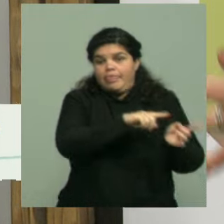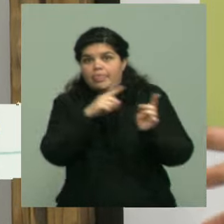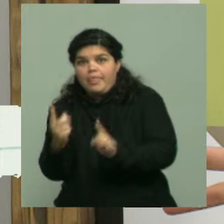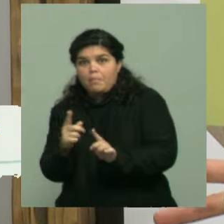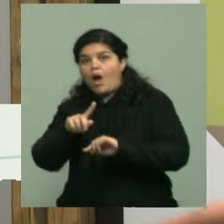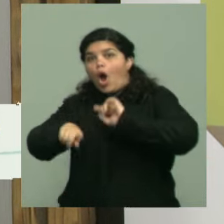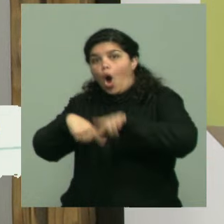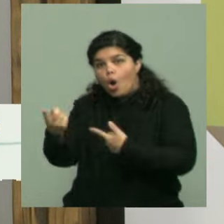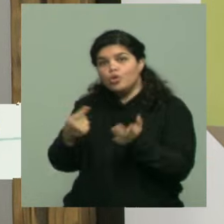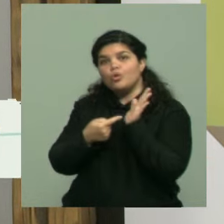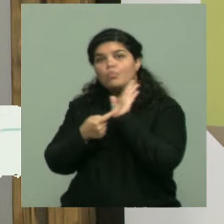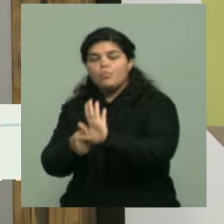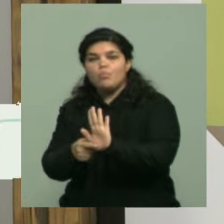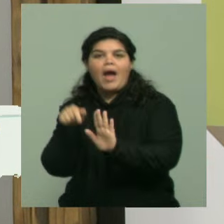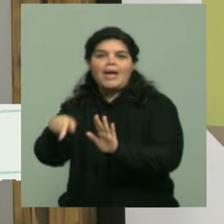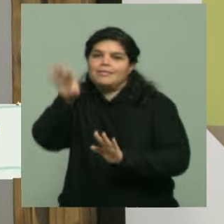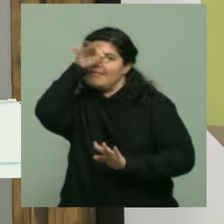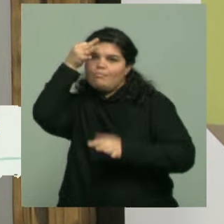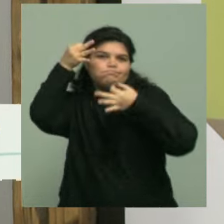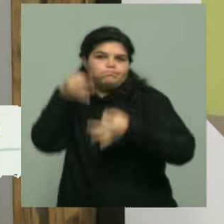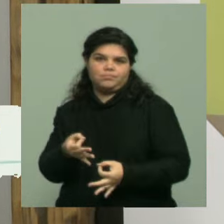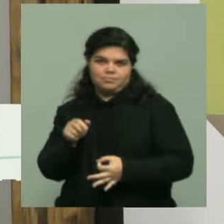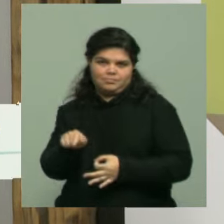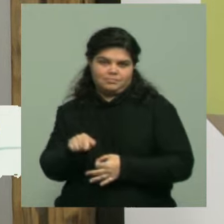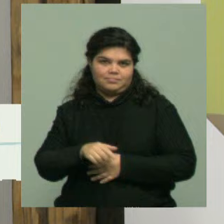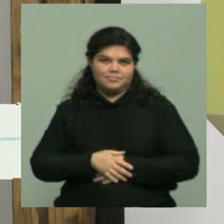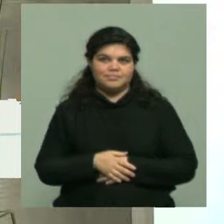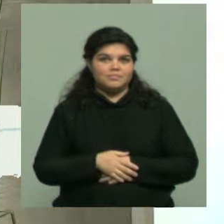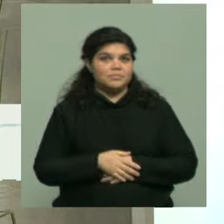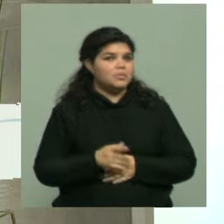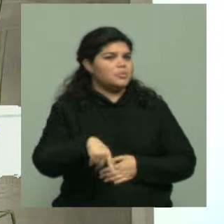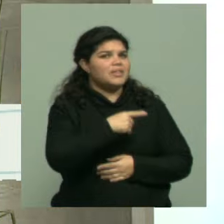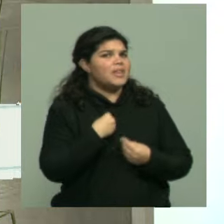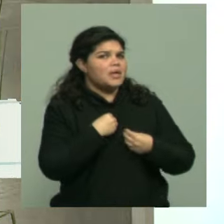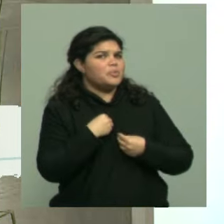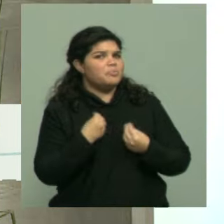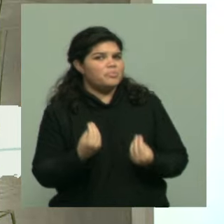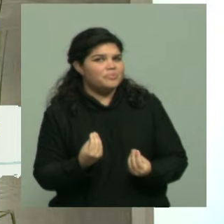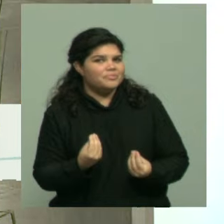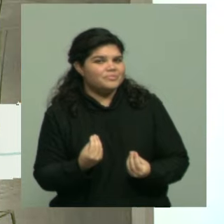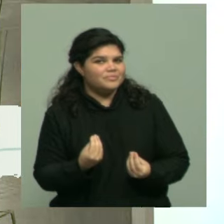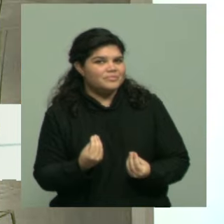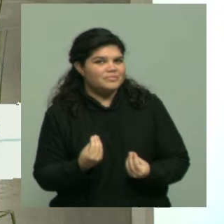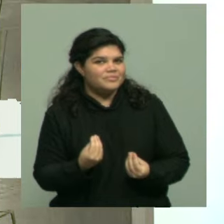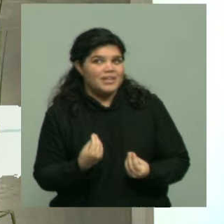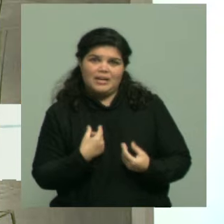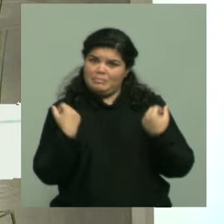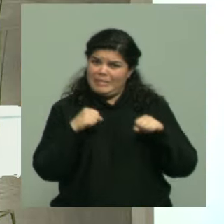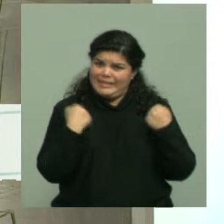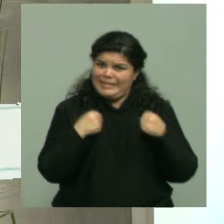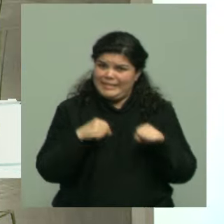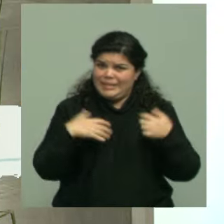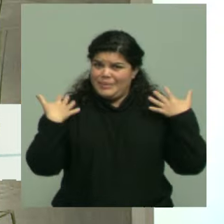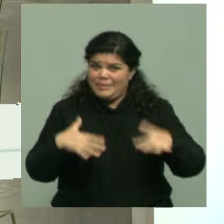de la obra. Sí. ¿Y cómo se ven para eso? A mucho ensayo, me imagino,